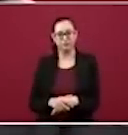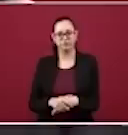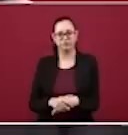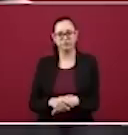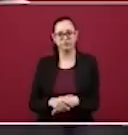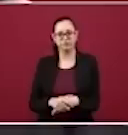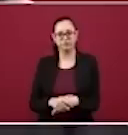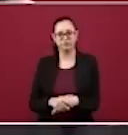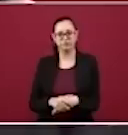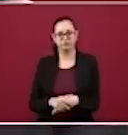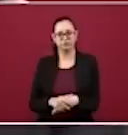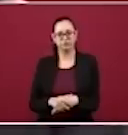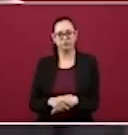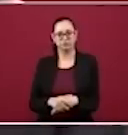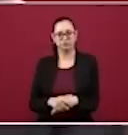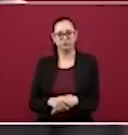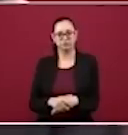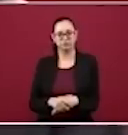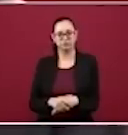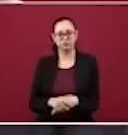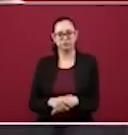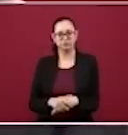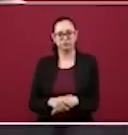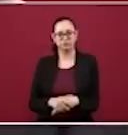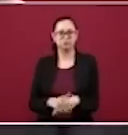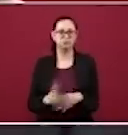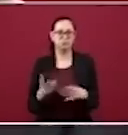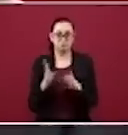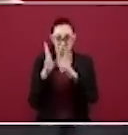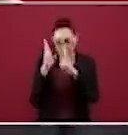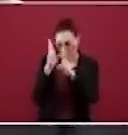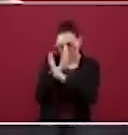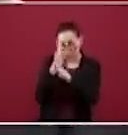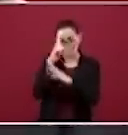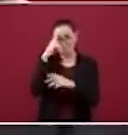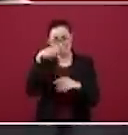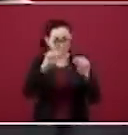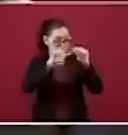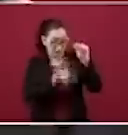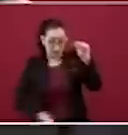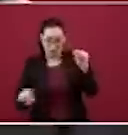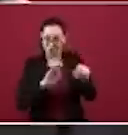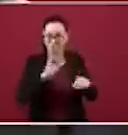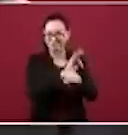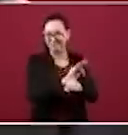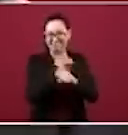Un espionaje que no tenía que ver con la seguridad nacional.